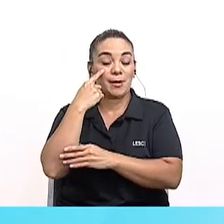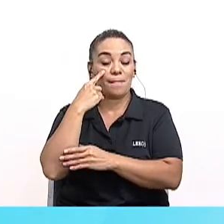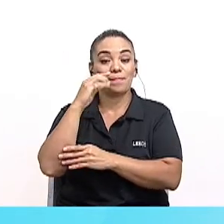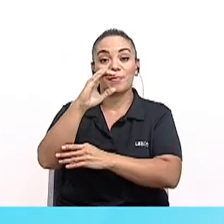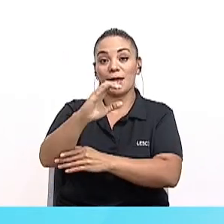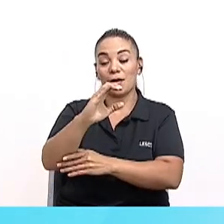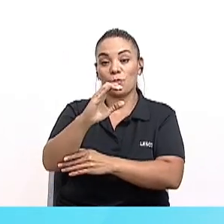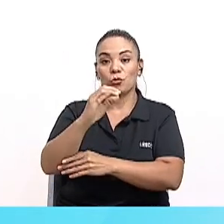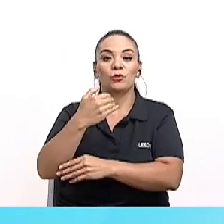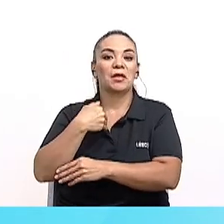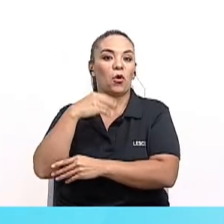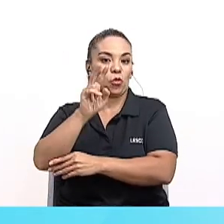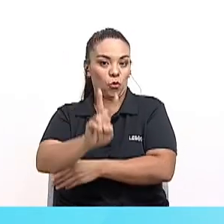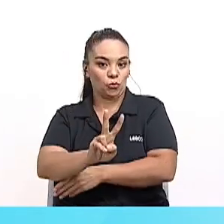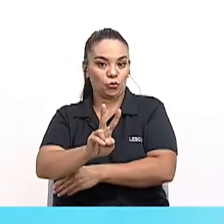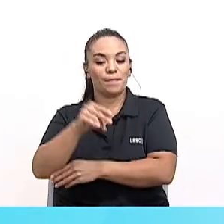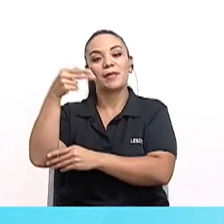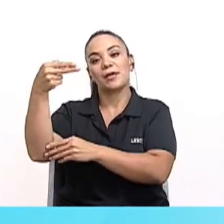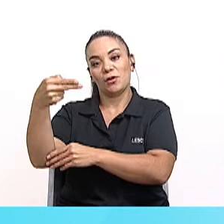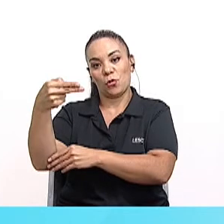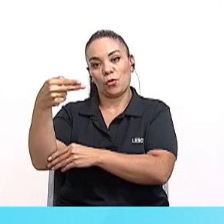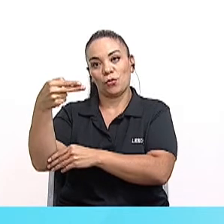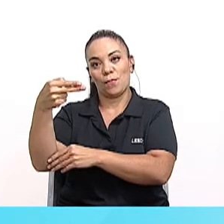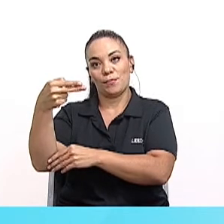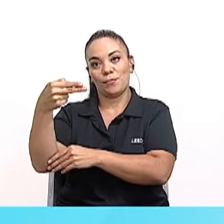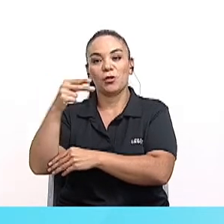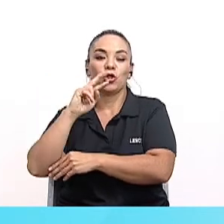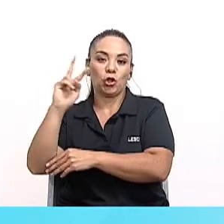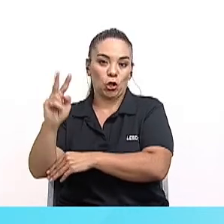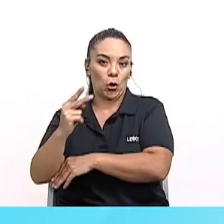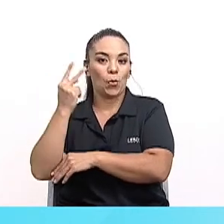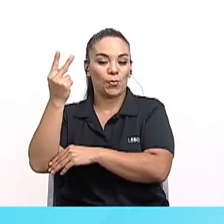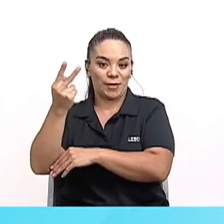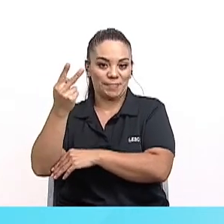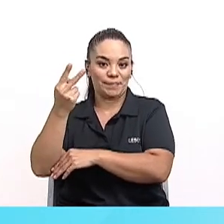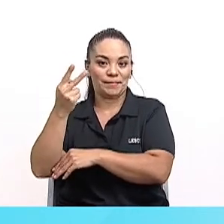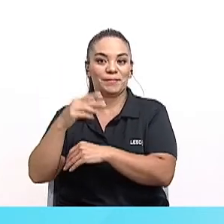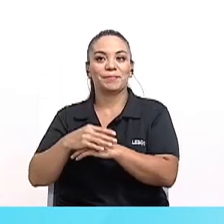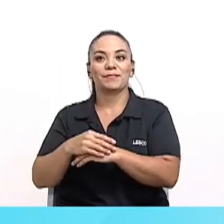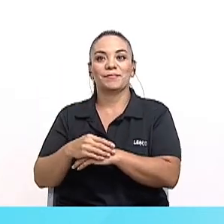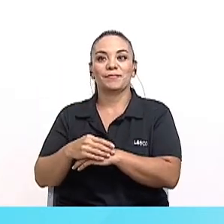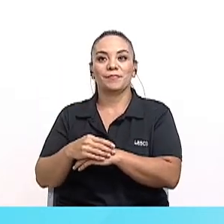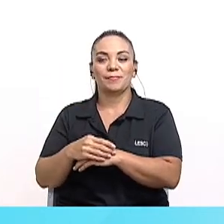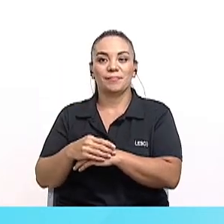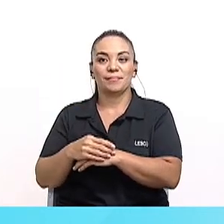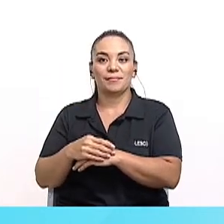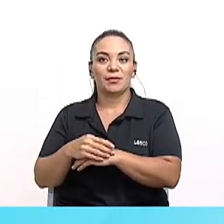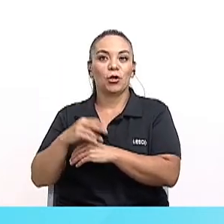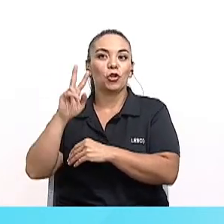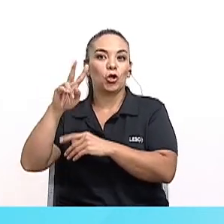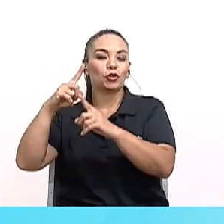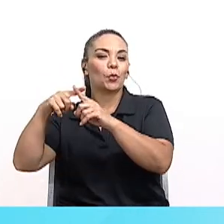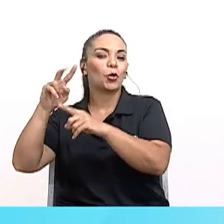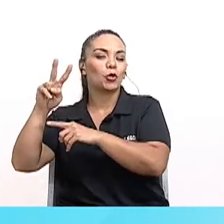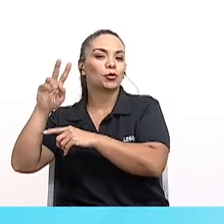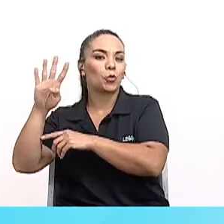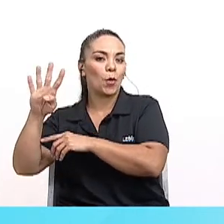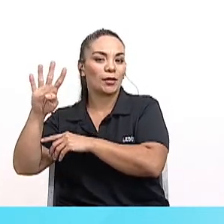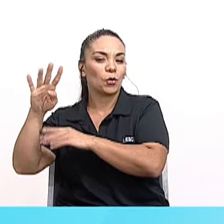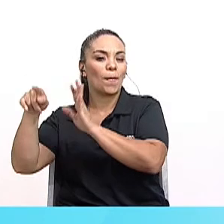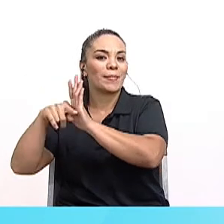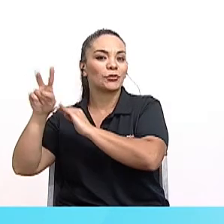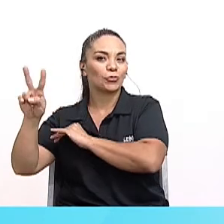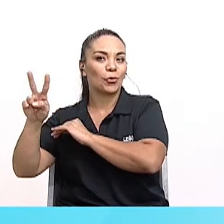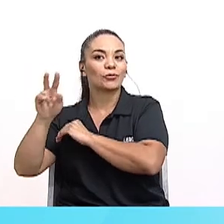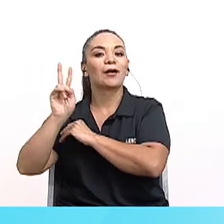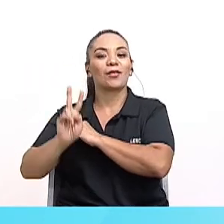tengo 2, y en hidrógeno, primero el doble, 2 por 2, 4, menos 2, tendría de hidrógeno